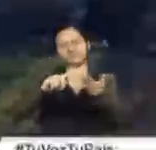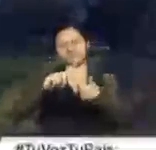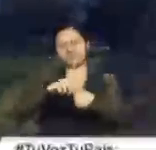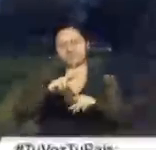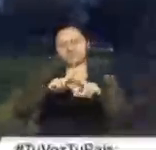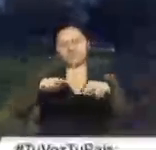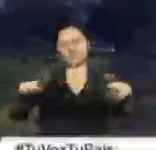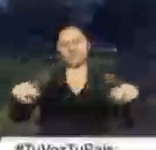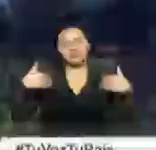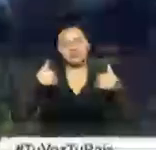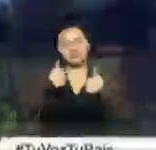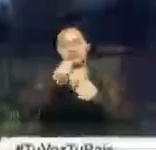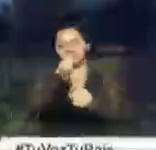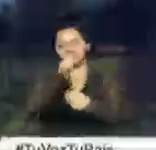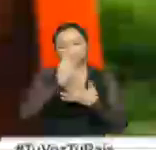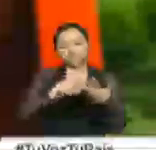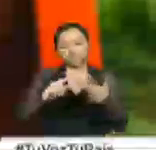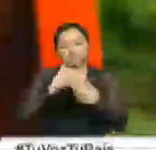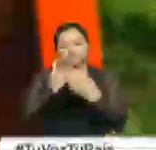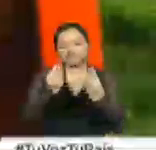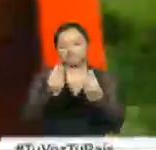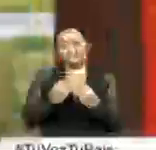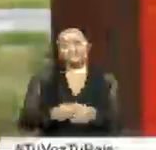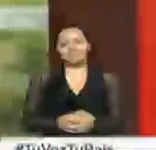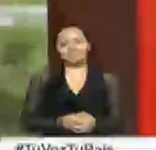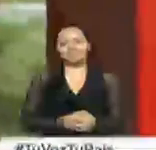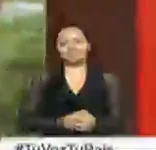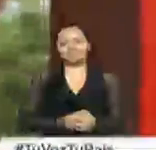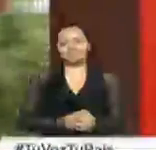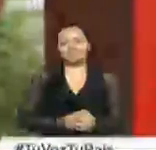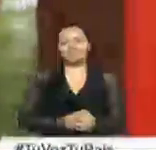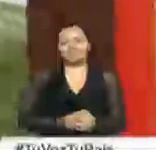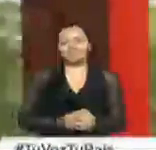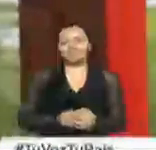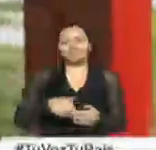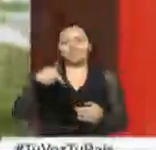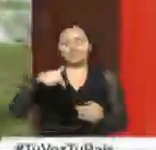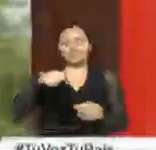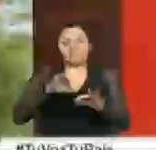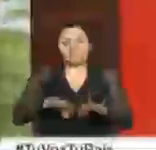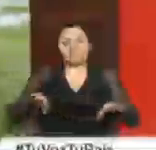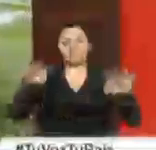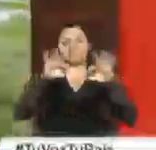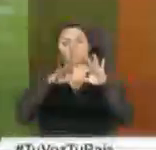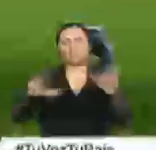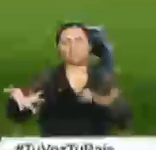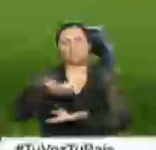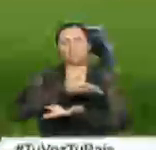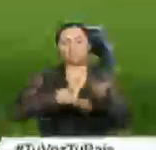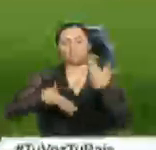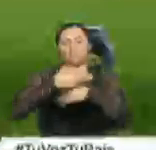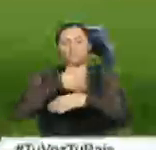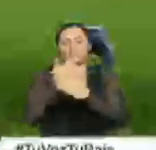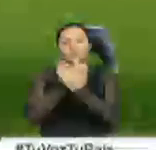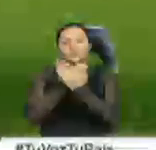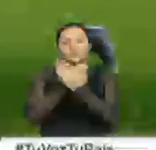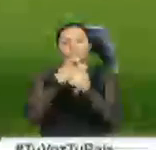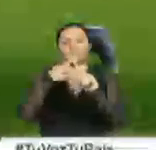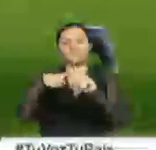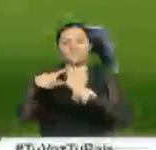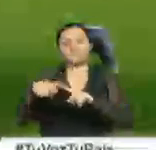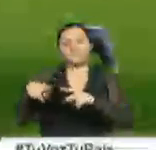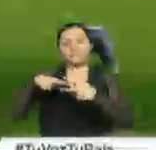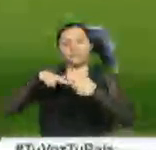diversidad natural, cultural, gastronómica, entre otros, convirtiéndose en un pilar para la dinamización de la economía de las